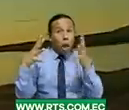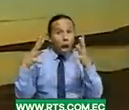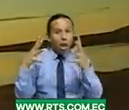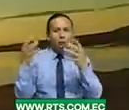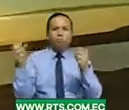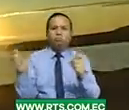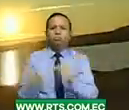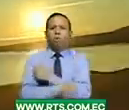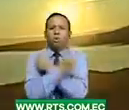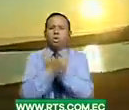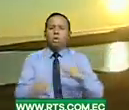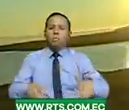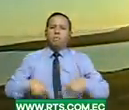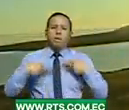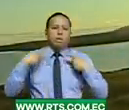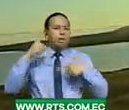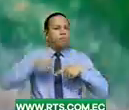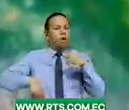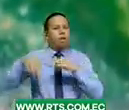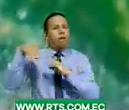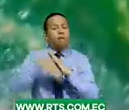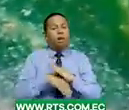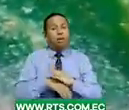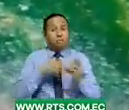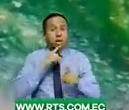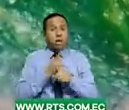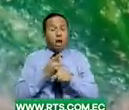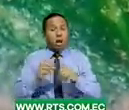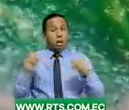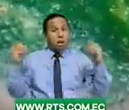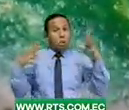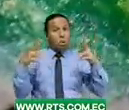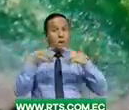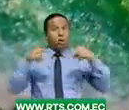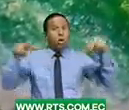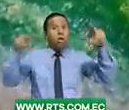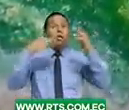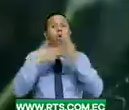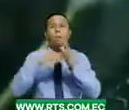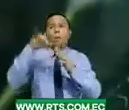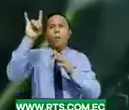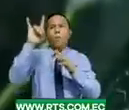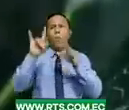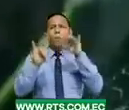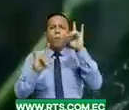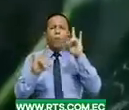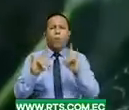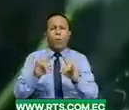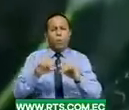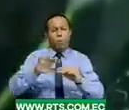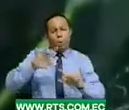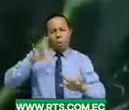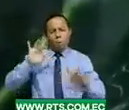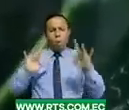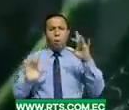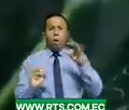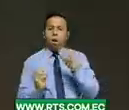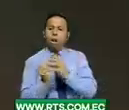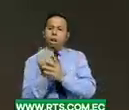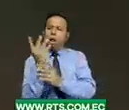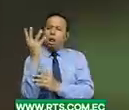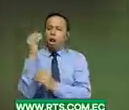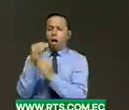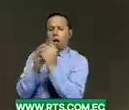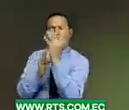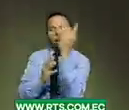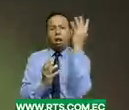La luz cumple un papel fundamental en la naturaleza. Sin ella, la fotosíntesis no existiría y las plantas no vivirían. Y aunque nuestro sentido de la